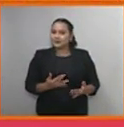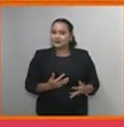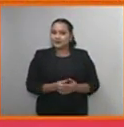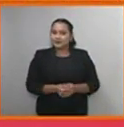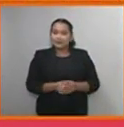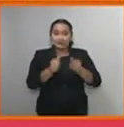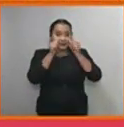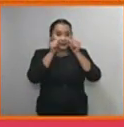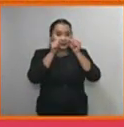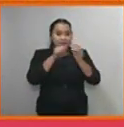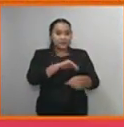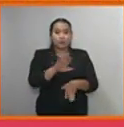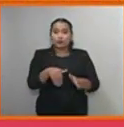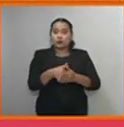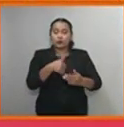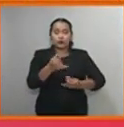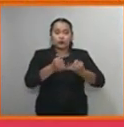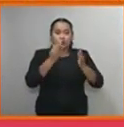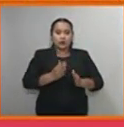Atentos jugadores porque esta es